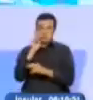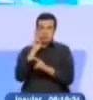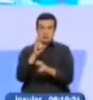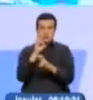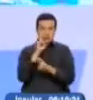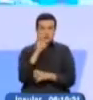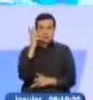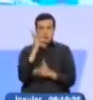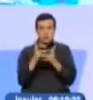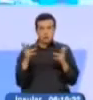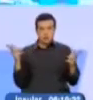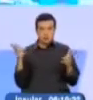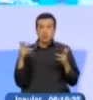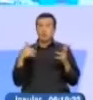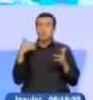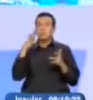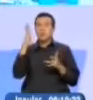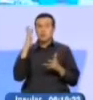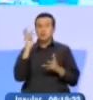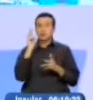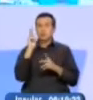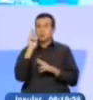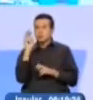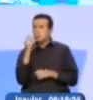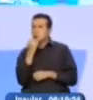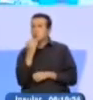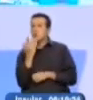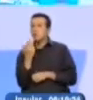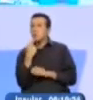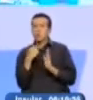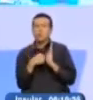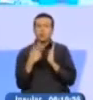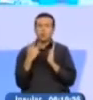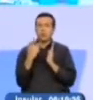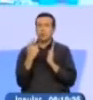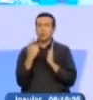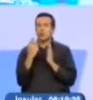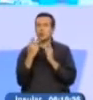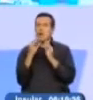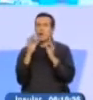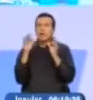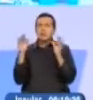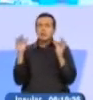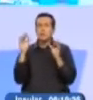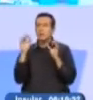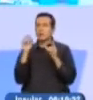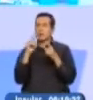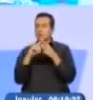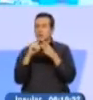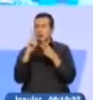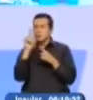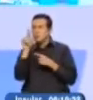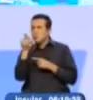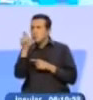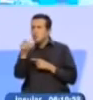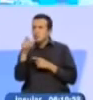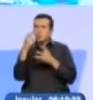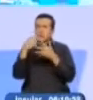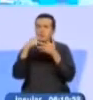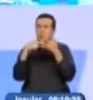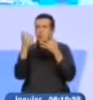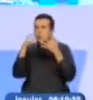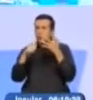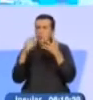investigación, probablemente integrar otros rasgos y herramientas como herramientas cualitativas, conocer el comportamiento de las